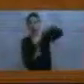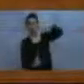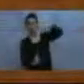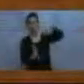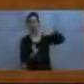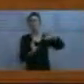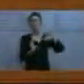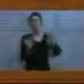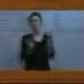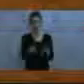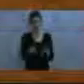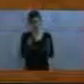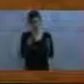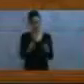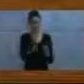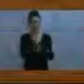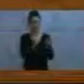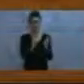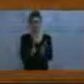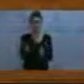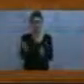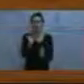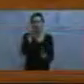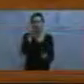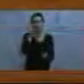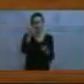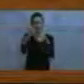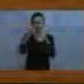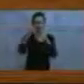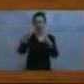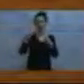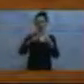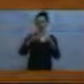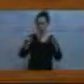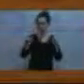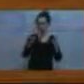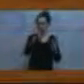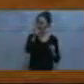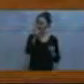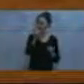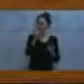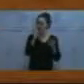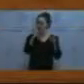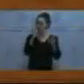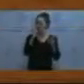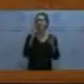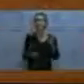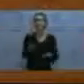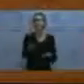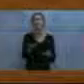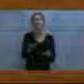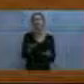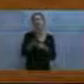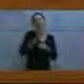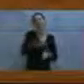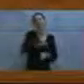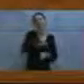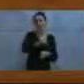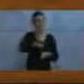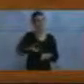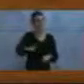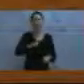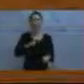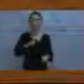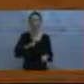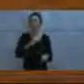capaces de innovar algo o de destacarnos en algo en el conjunto de todas las autonomías. Pues esta era una oportunidad,